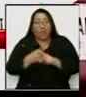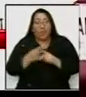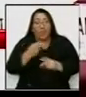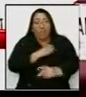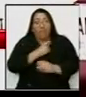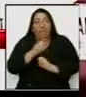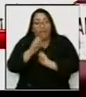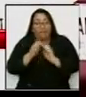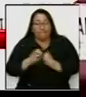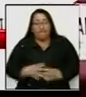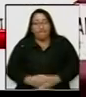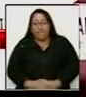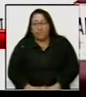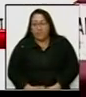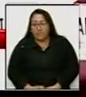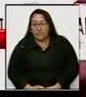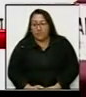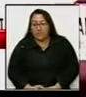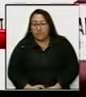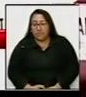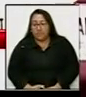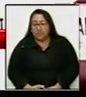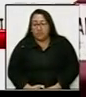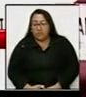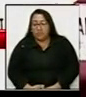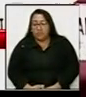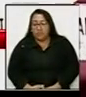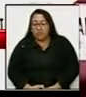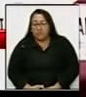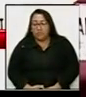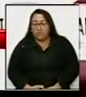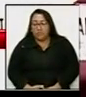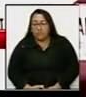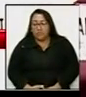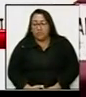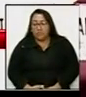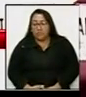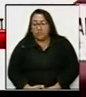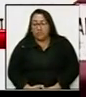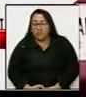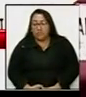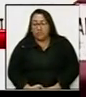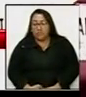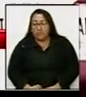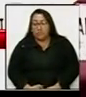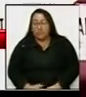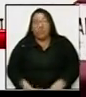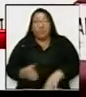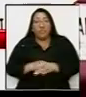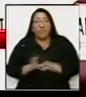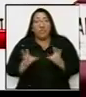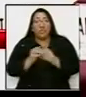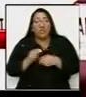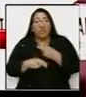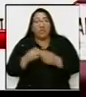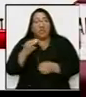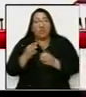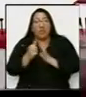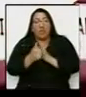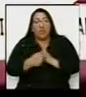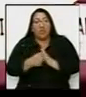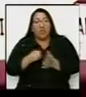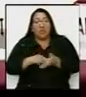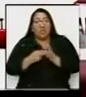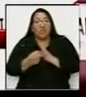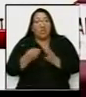Ejecutivo. En cuarto lugar, sobre la Junta Nacional de Justicia, se ha eliminado también el artículo que